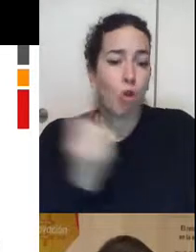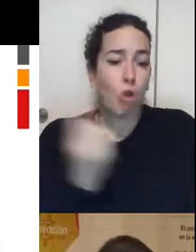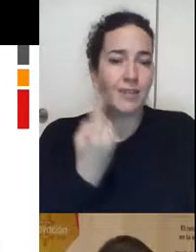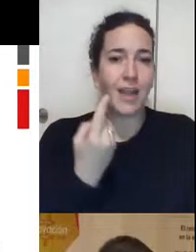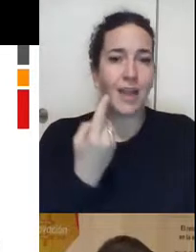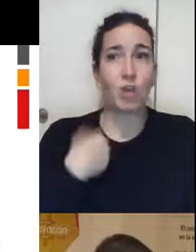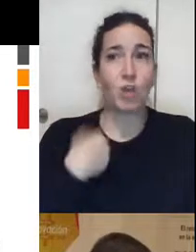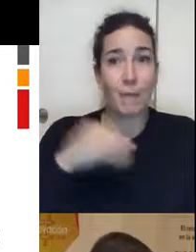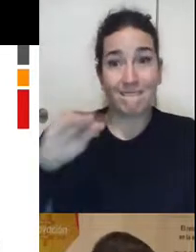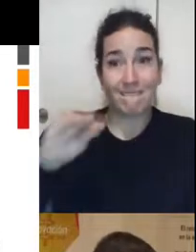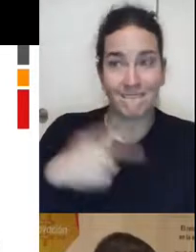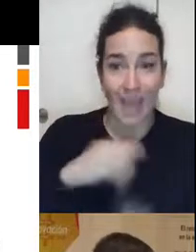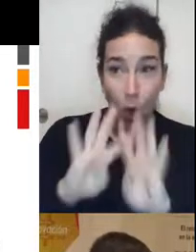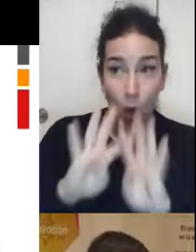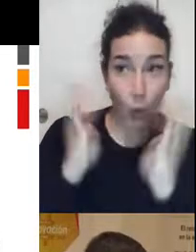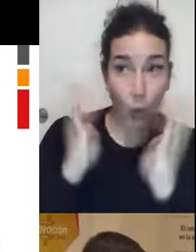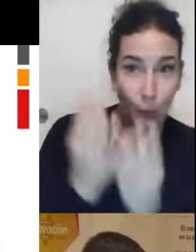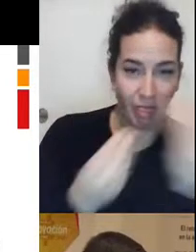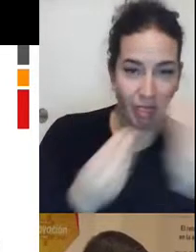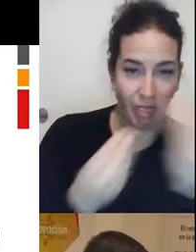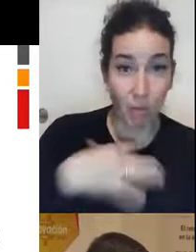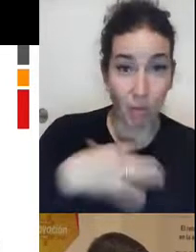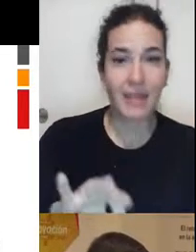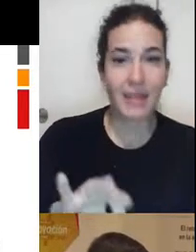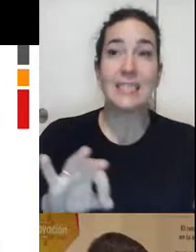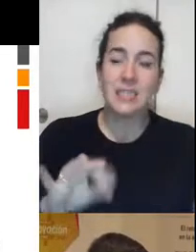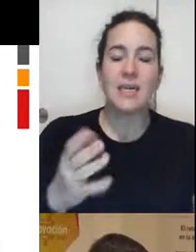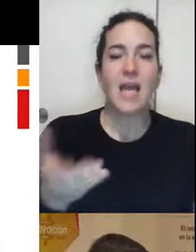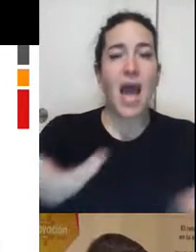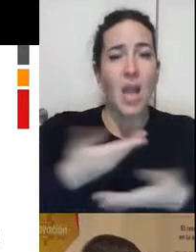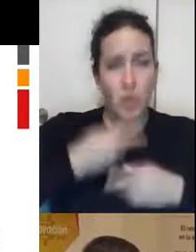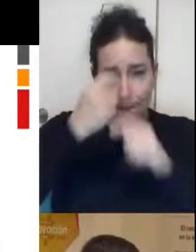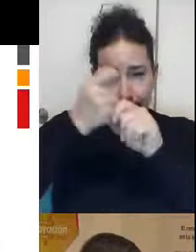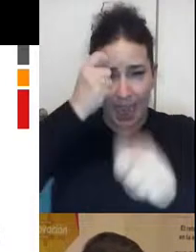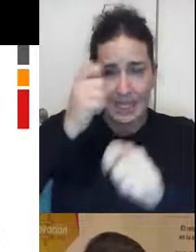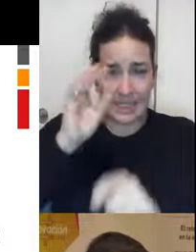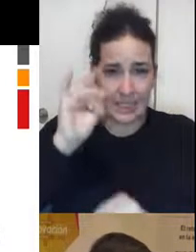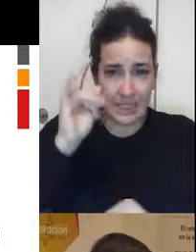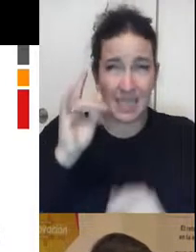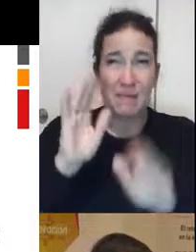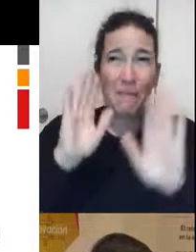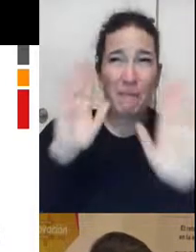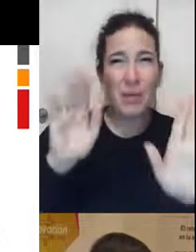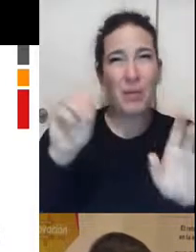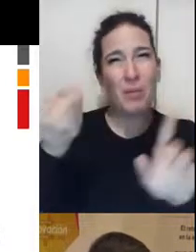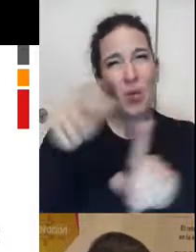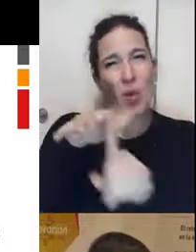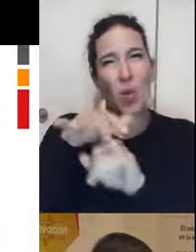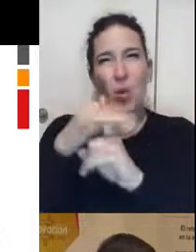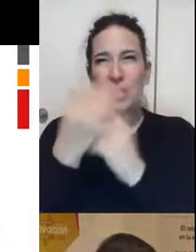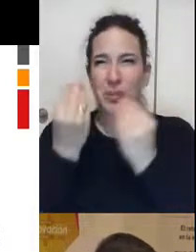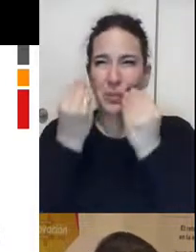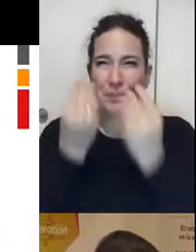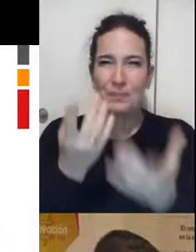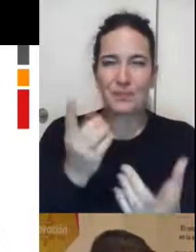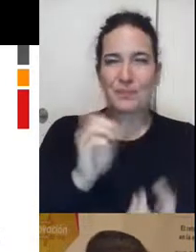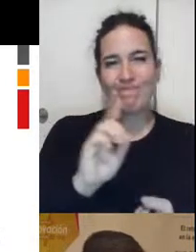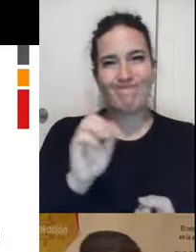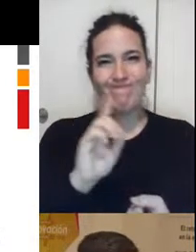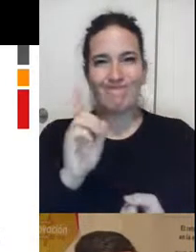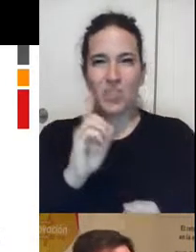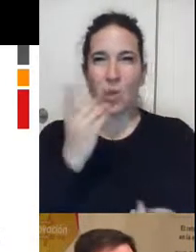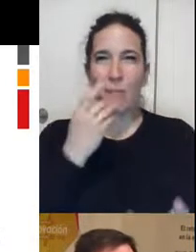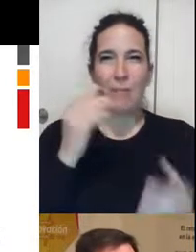los alumnos, aunque ayuda a fijar el hecho histórico en la mente del estudiante, lo descontextualiza un poco y no le permite una interrelación con